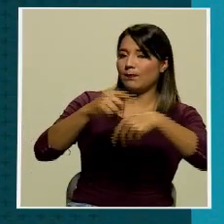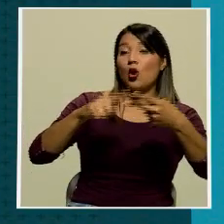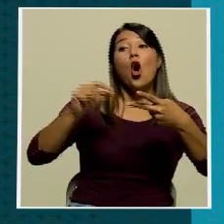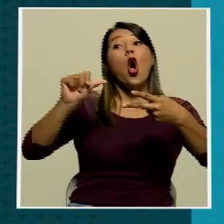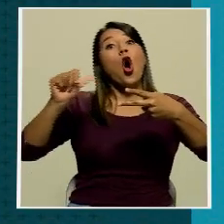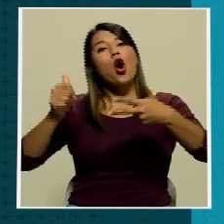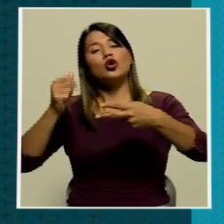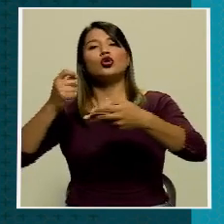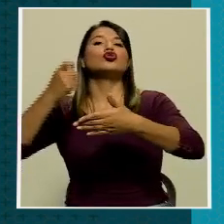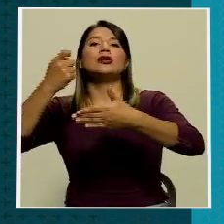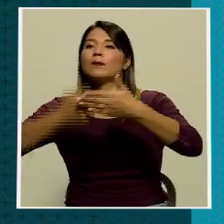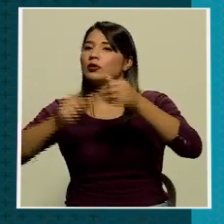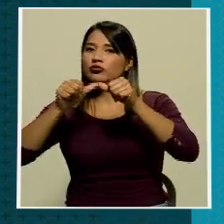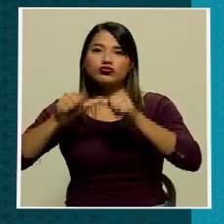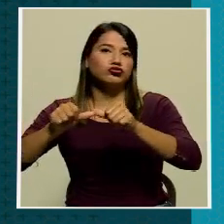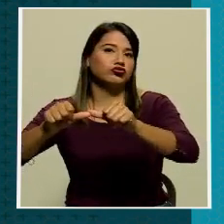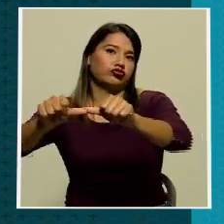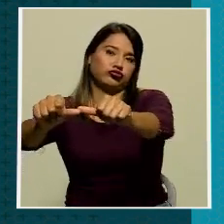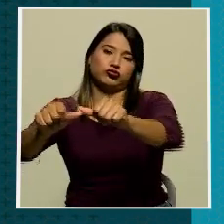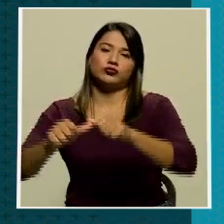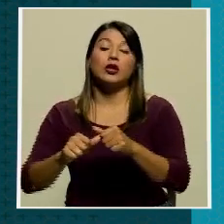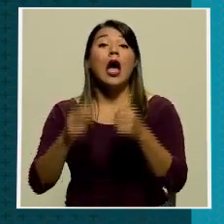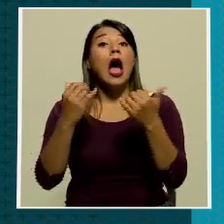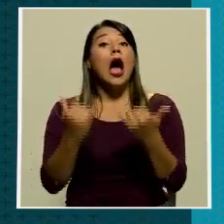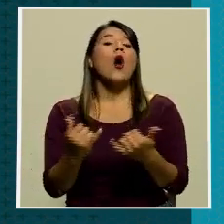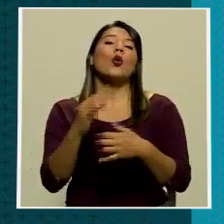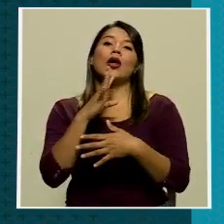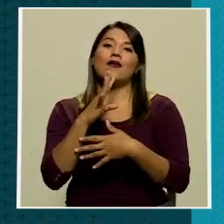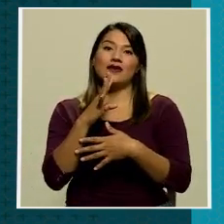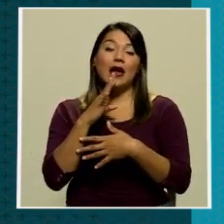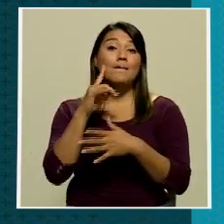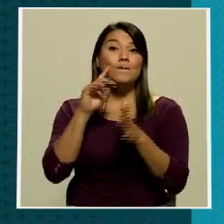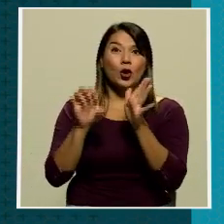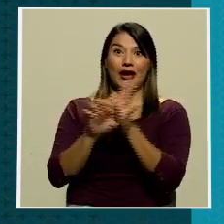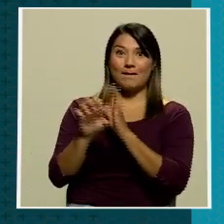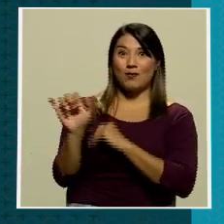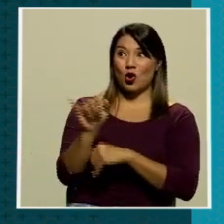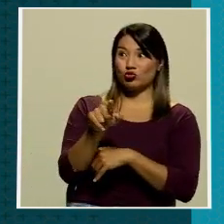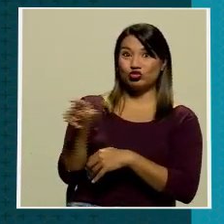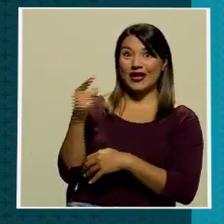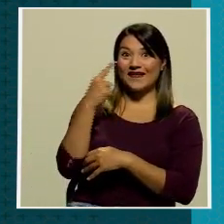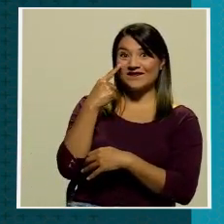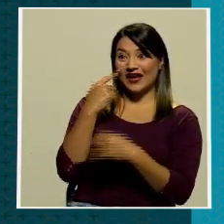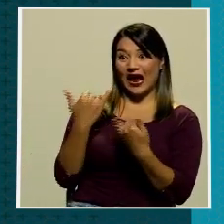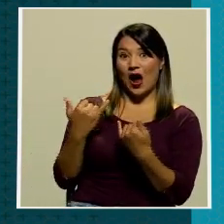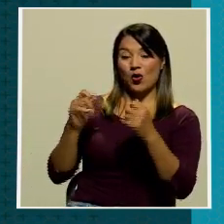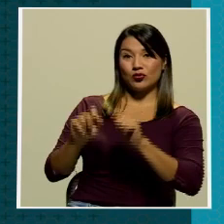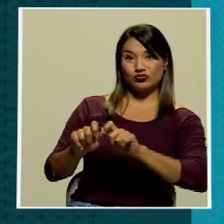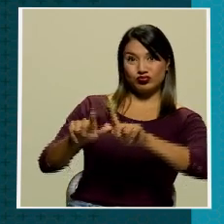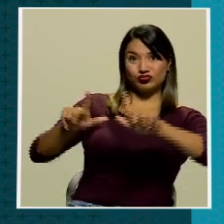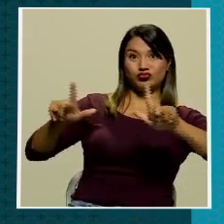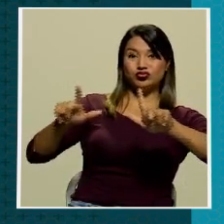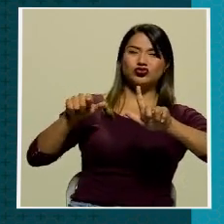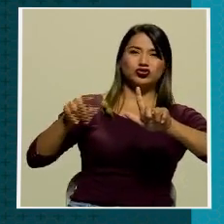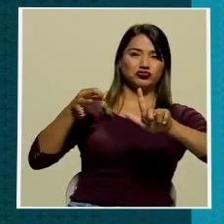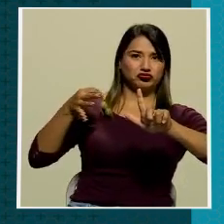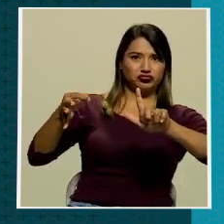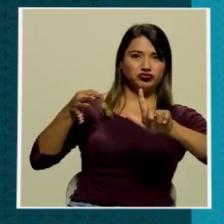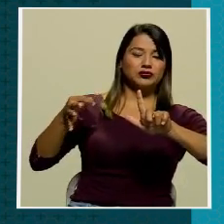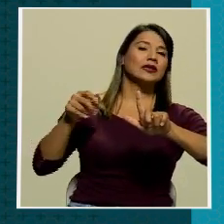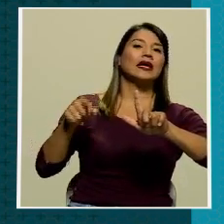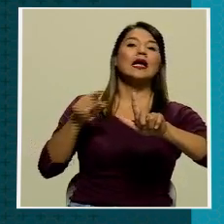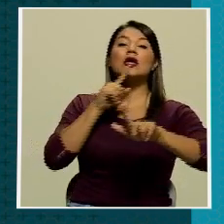Vamos a hablar en este momento, por ejemplo, de, bueno, lo que ustedes ven en pantalla, ¿verdad? Que era lo que yo les mencionaba básicamente,